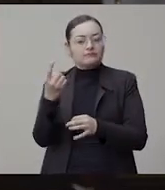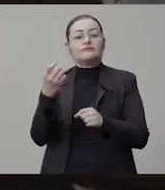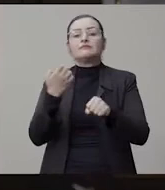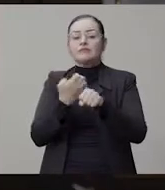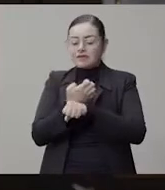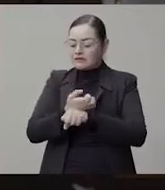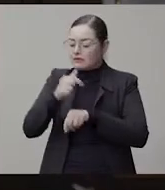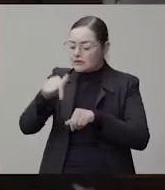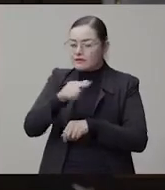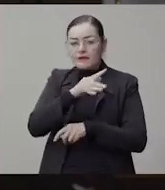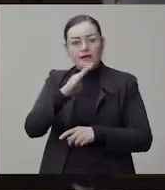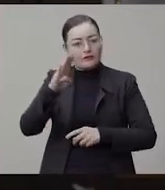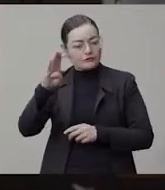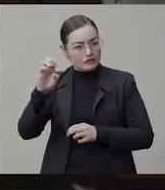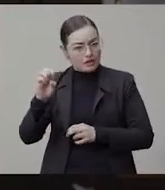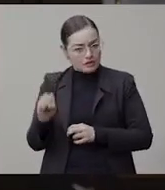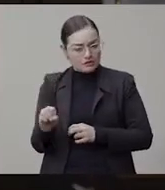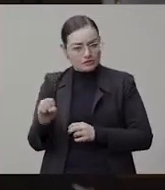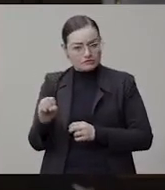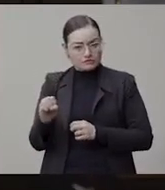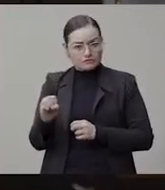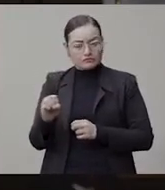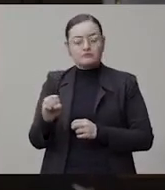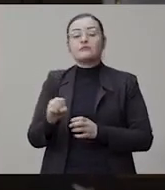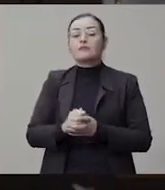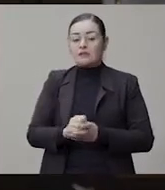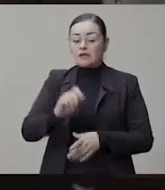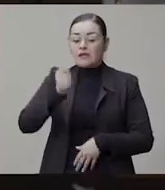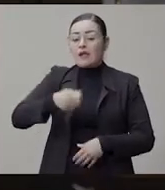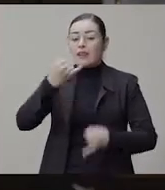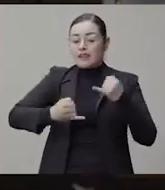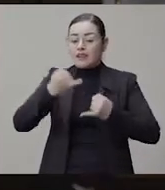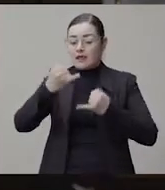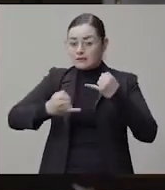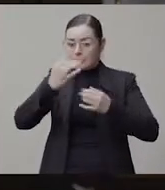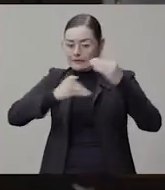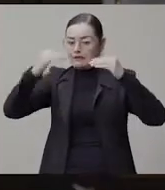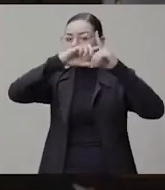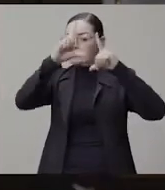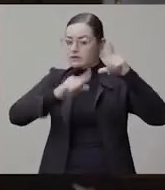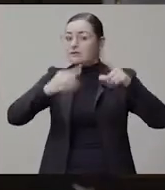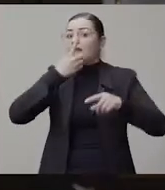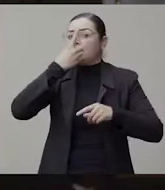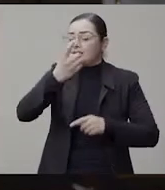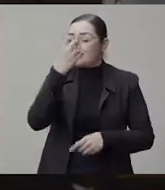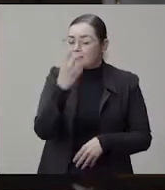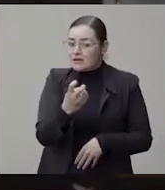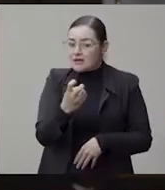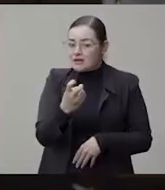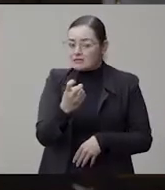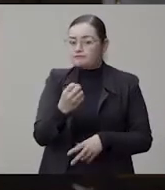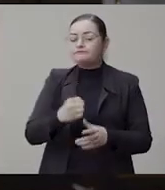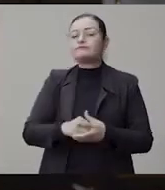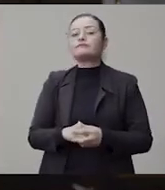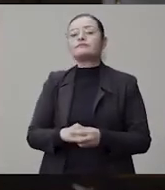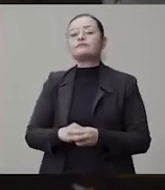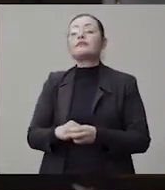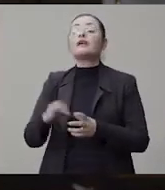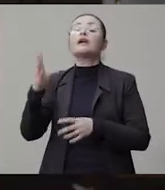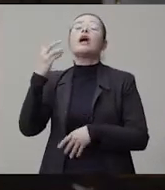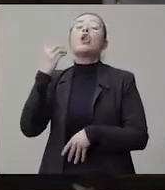del poder legislativo del estado de baja california sur como lo mandata la suprema corte en su resolución